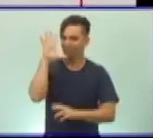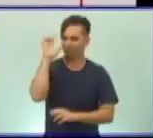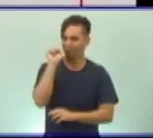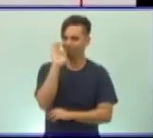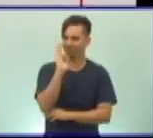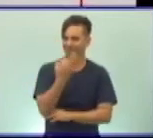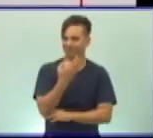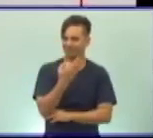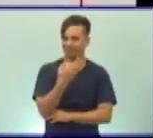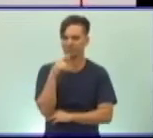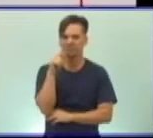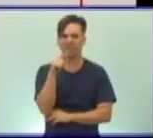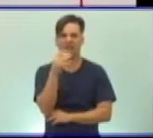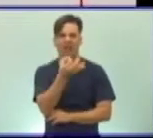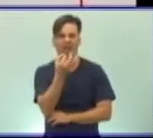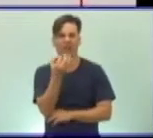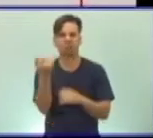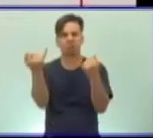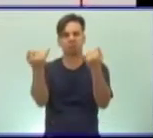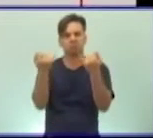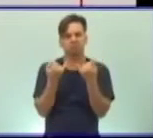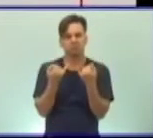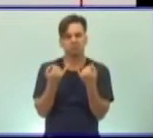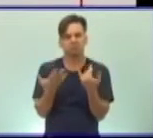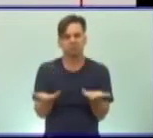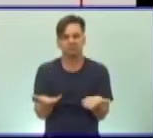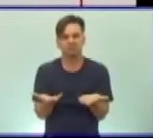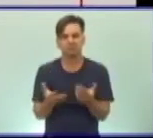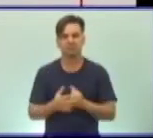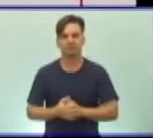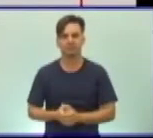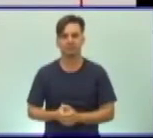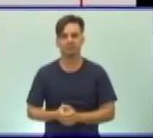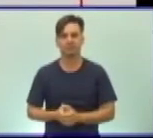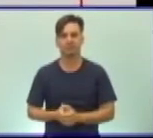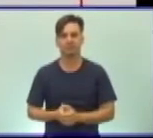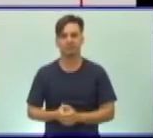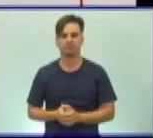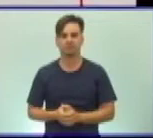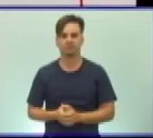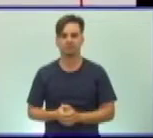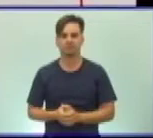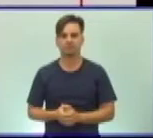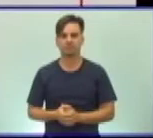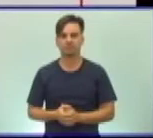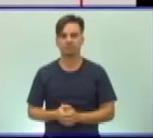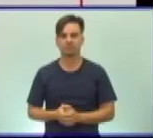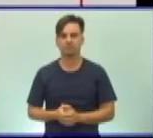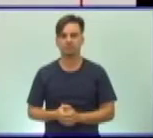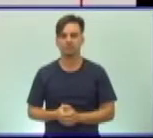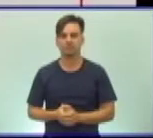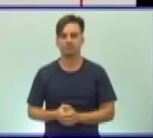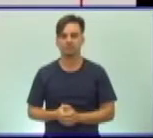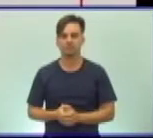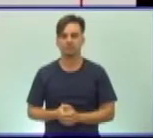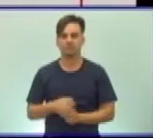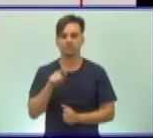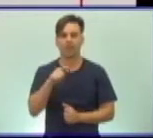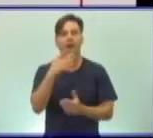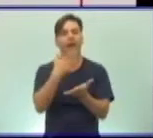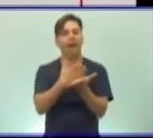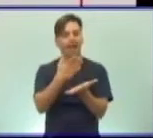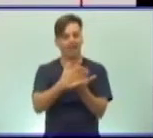qué trata el ejercicio. En este caso, ¿de qué trata? Sí, de unos